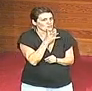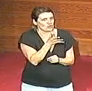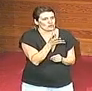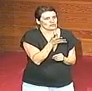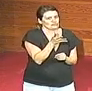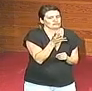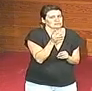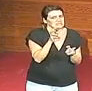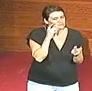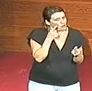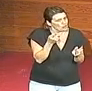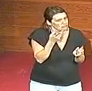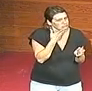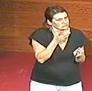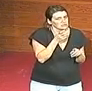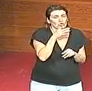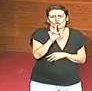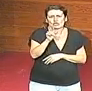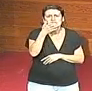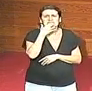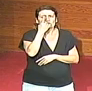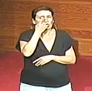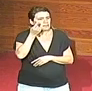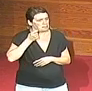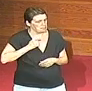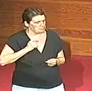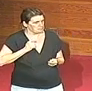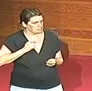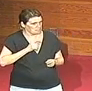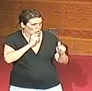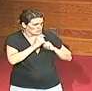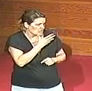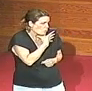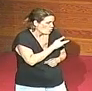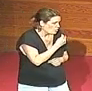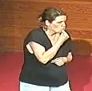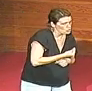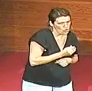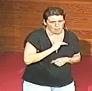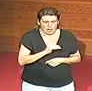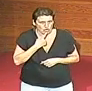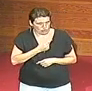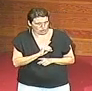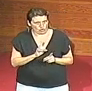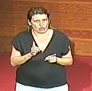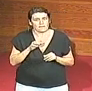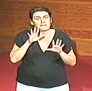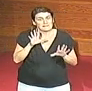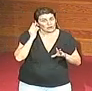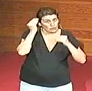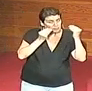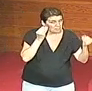sí. Un periodista que haya estudiado puede ser bueno o malo. Exacto. Y uno que exacto. No. Exacto. Pero, final... pero creo